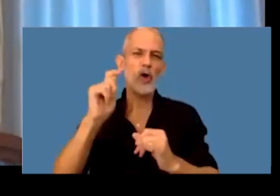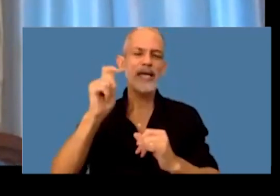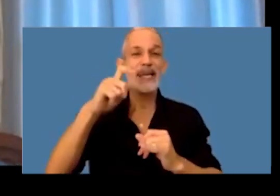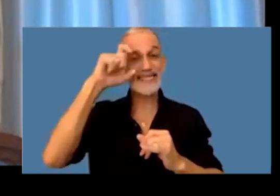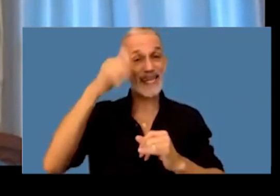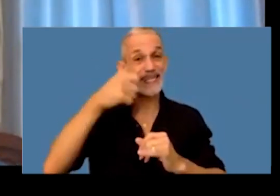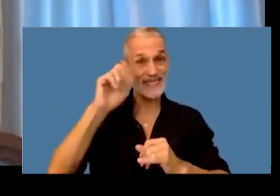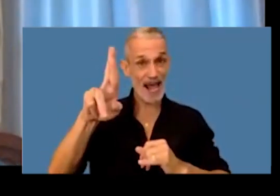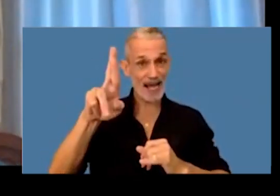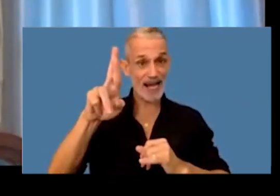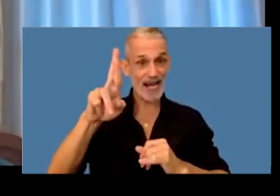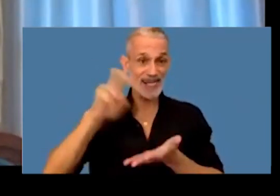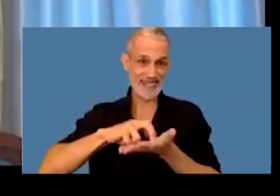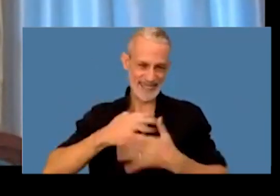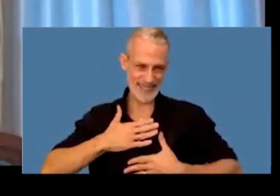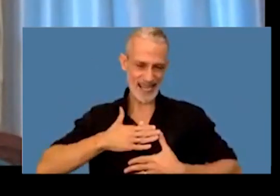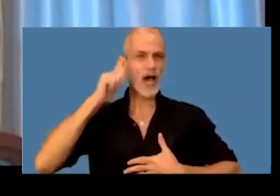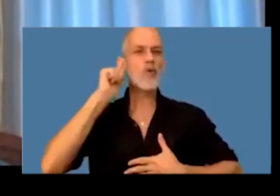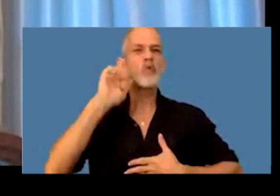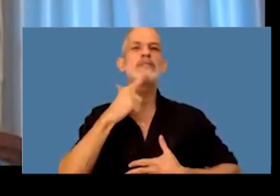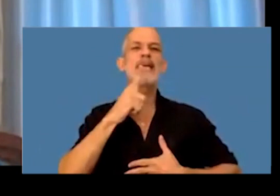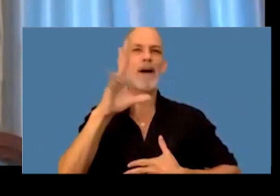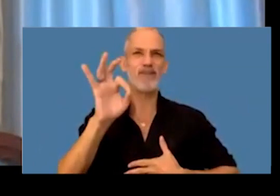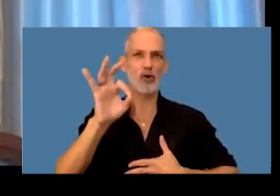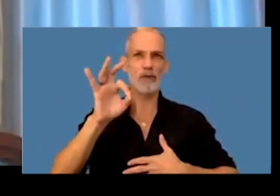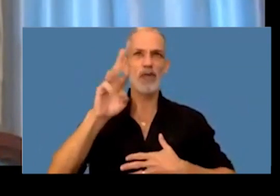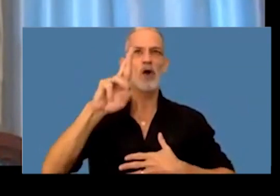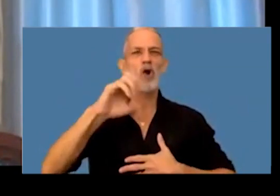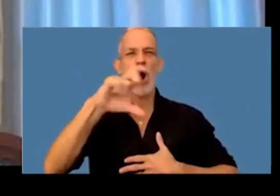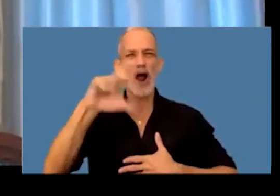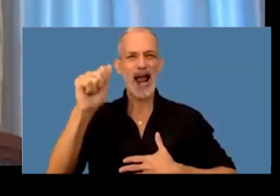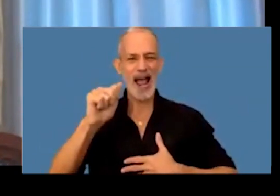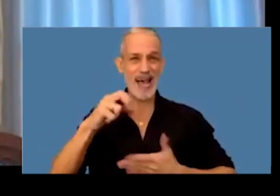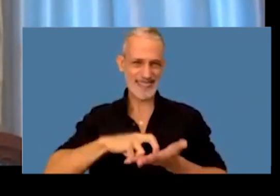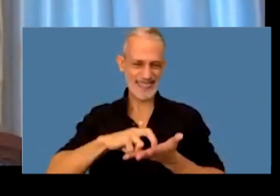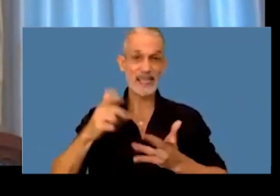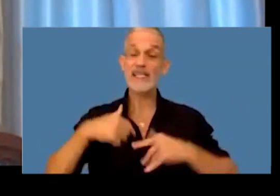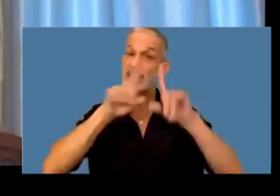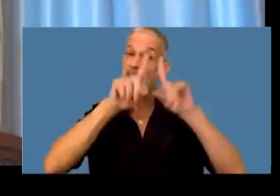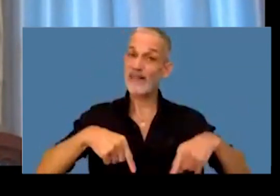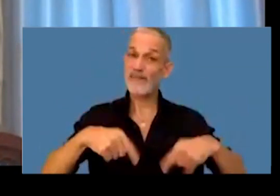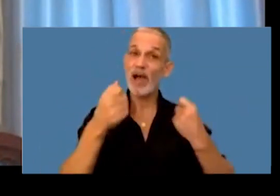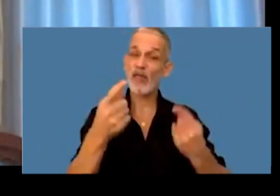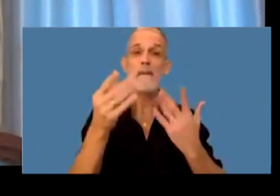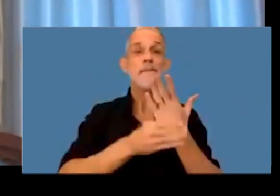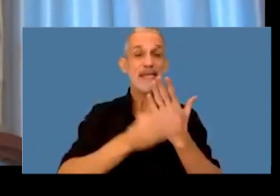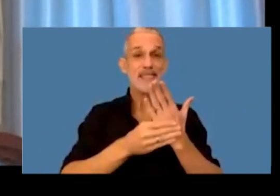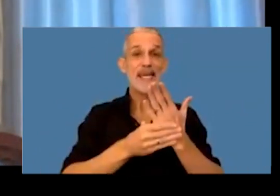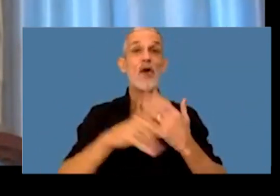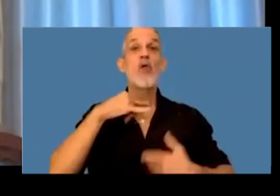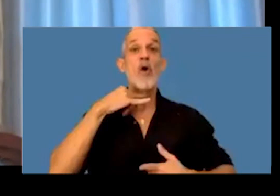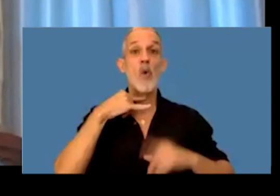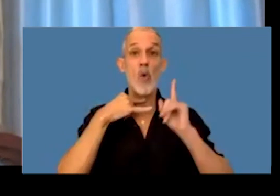de Salta, Gustavo Roca soy. Tiene el certificado de discapacidad otorgado por el Ministerio de Jujuy en